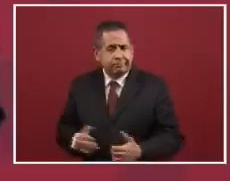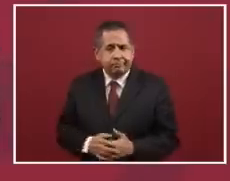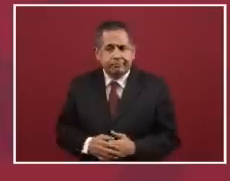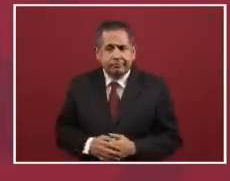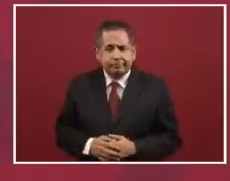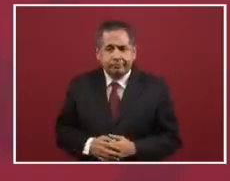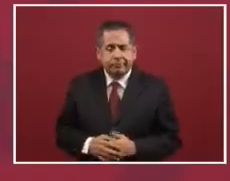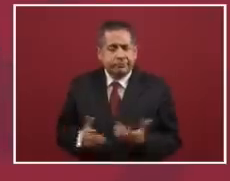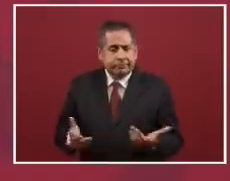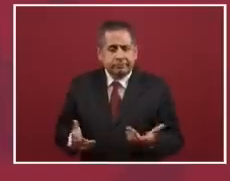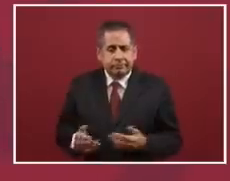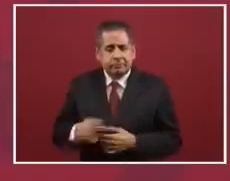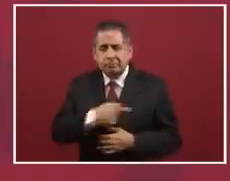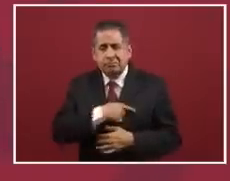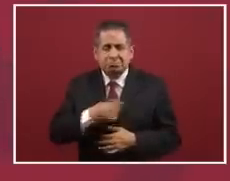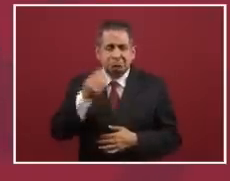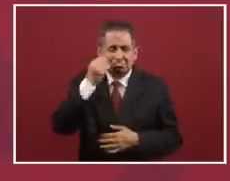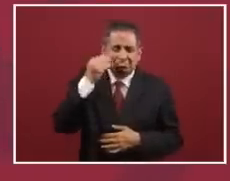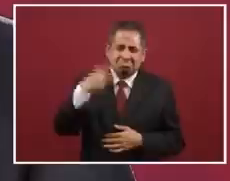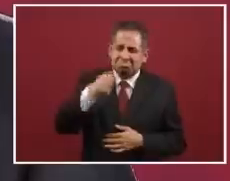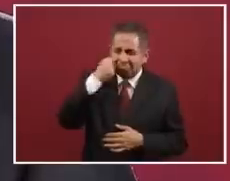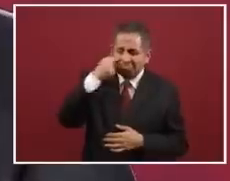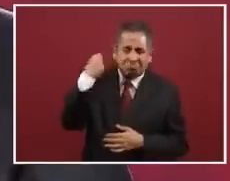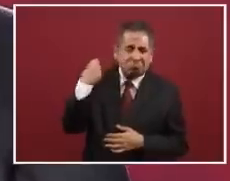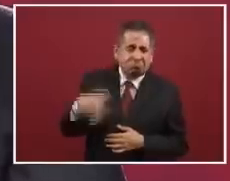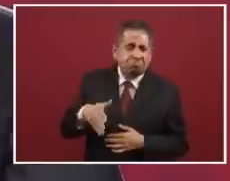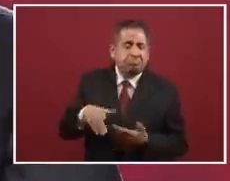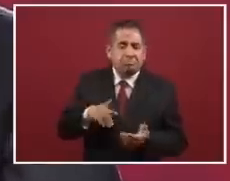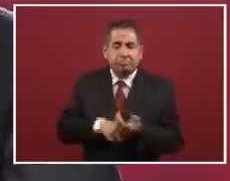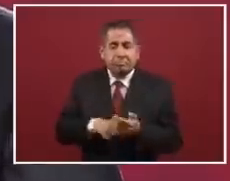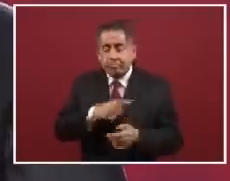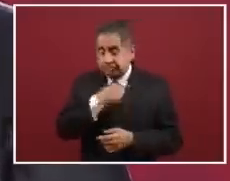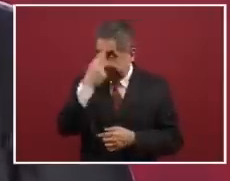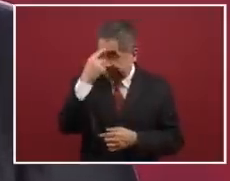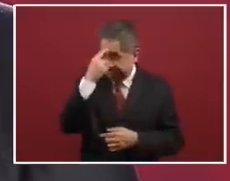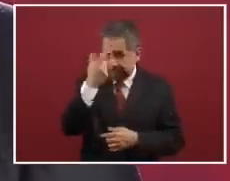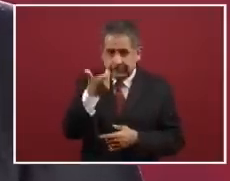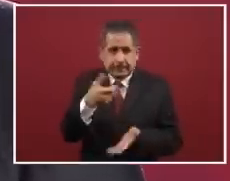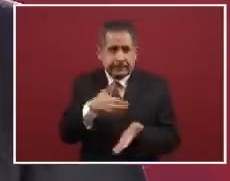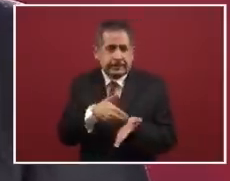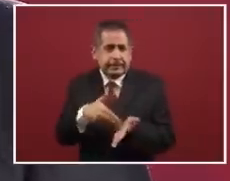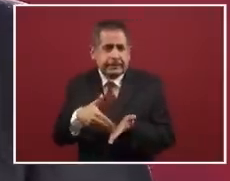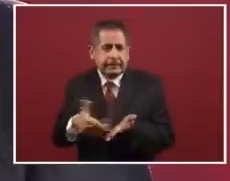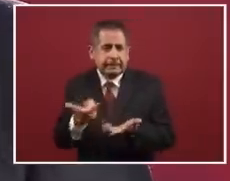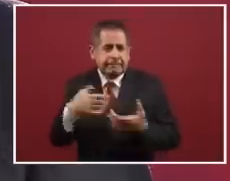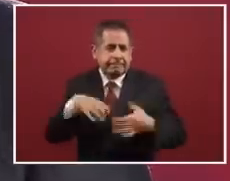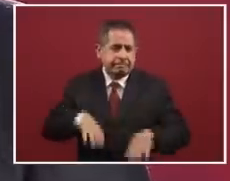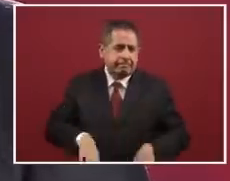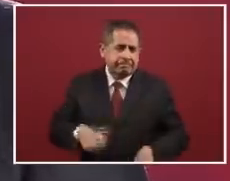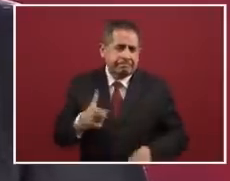Bueno, pero no les importaba eso, sino los billullos.